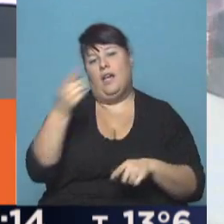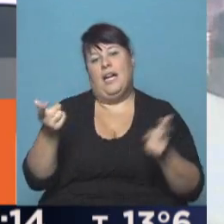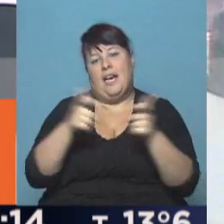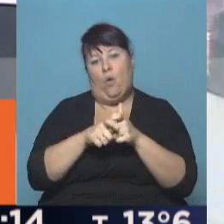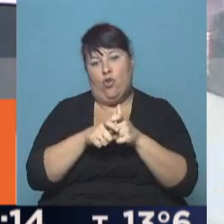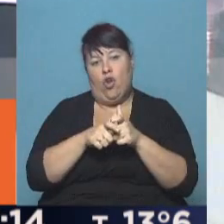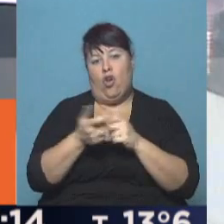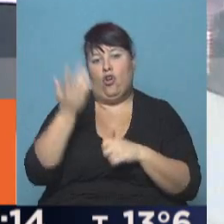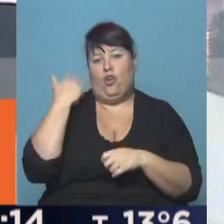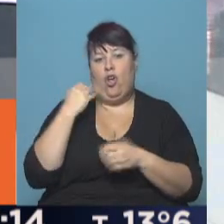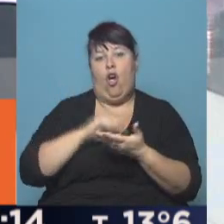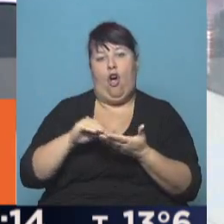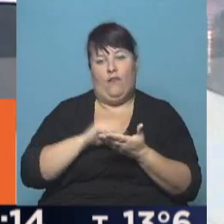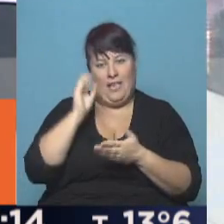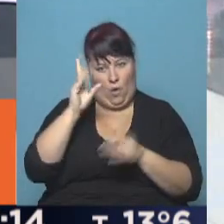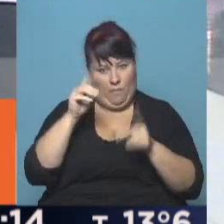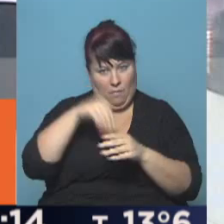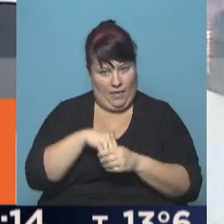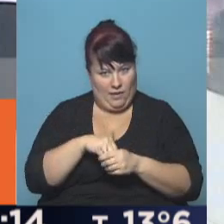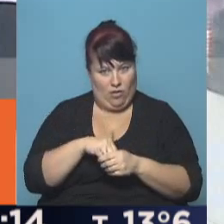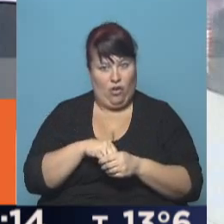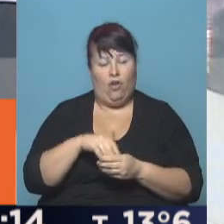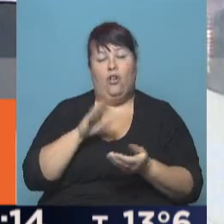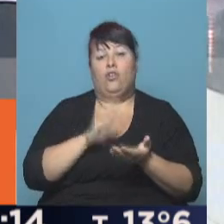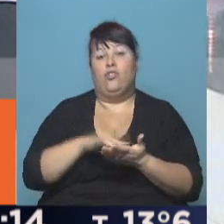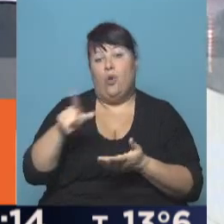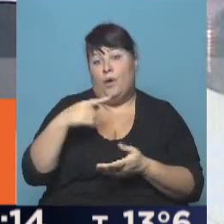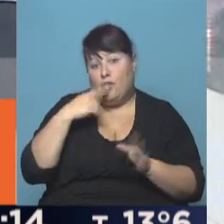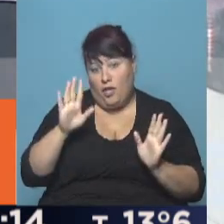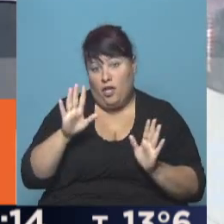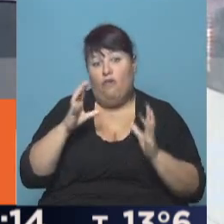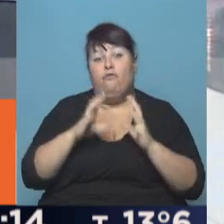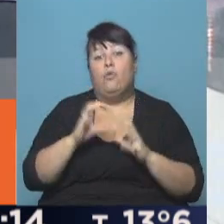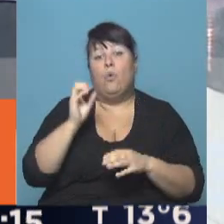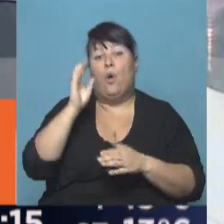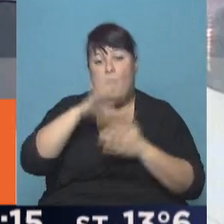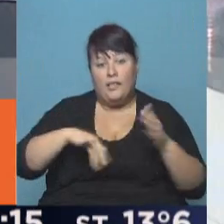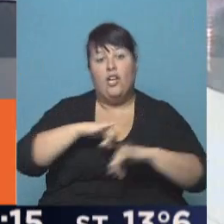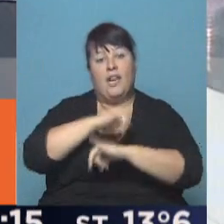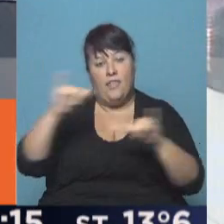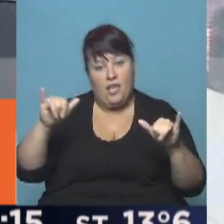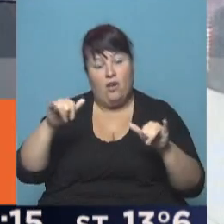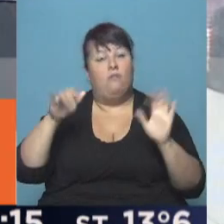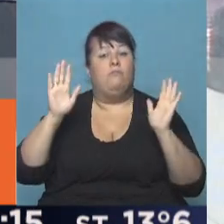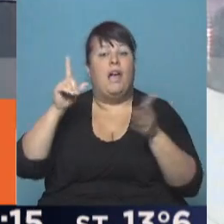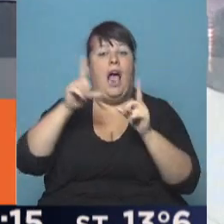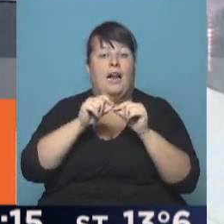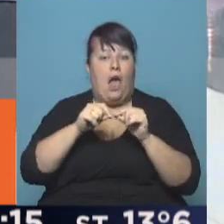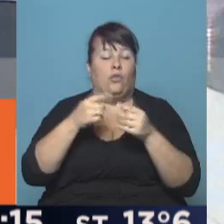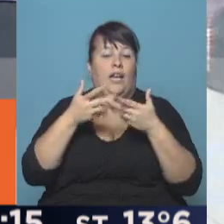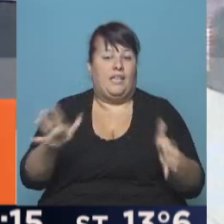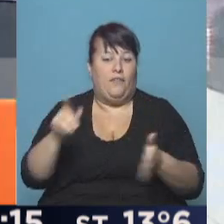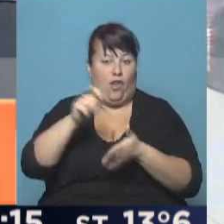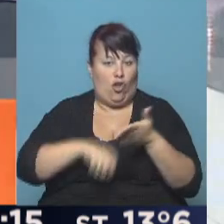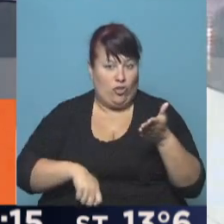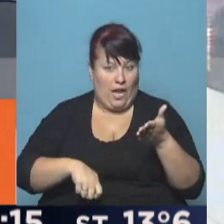reunión celebrada en las oficinas del club. Ante este posicionamiento, el FC Barcelona les ha comunicado que se remite a la cláusula de rescisión